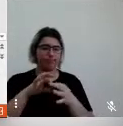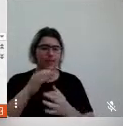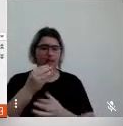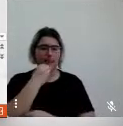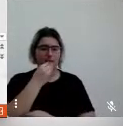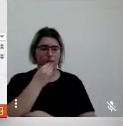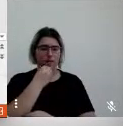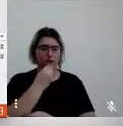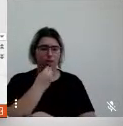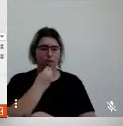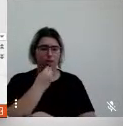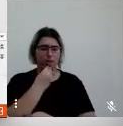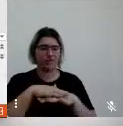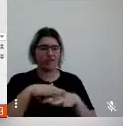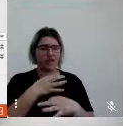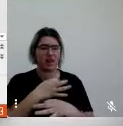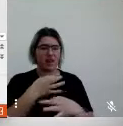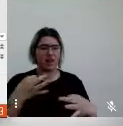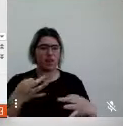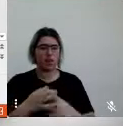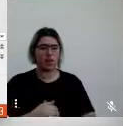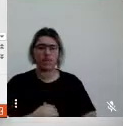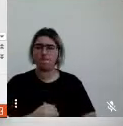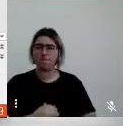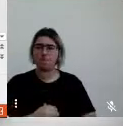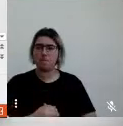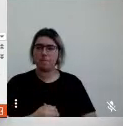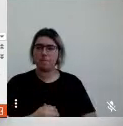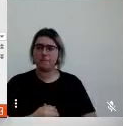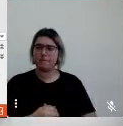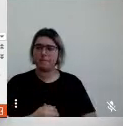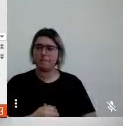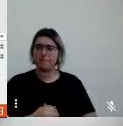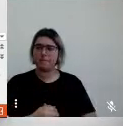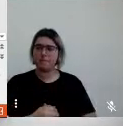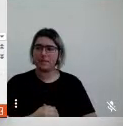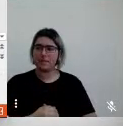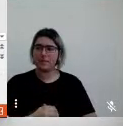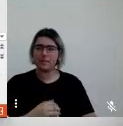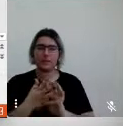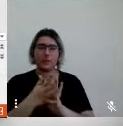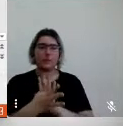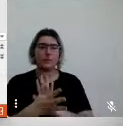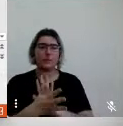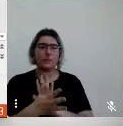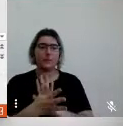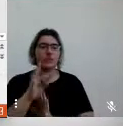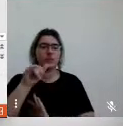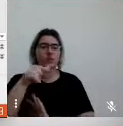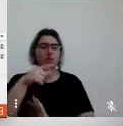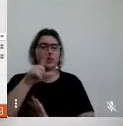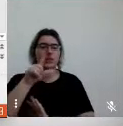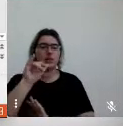adecuado. O sea, bajar los triglicéridos, ¿no? El consumo de fibra, aparte